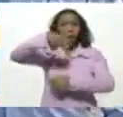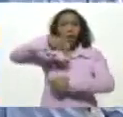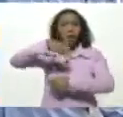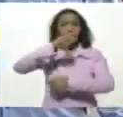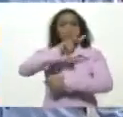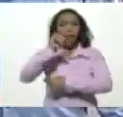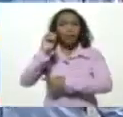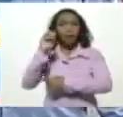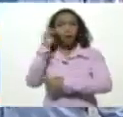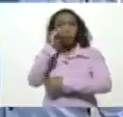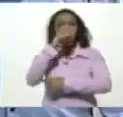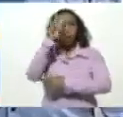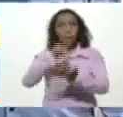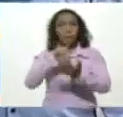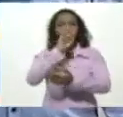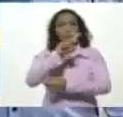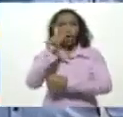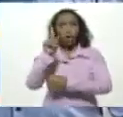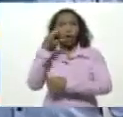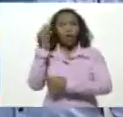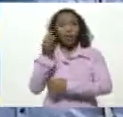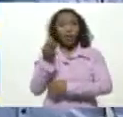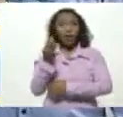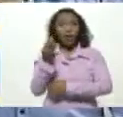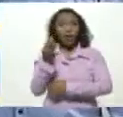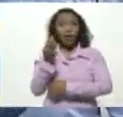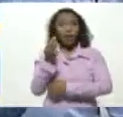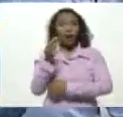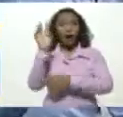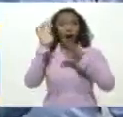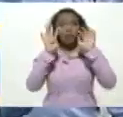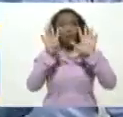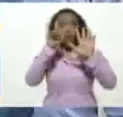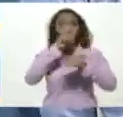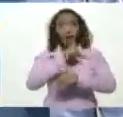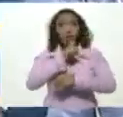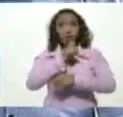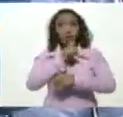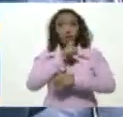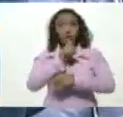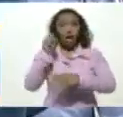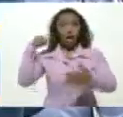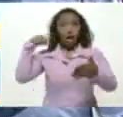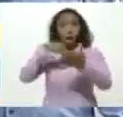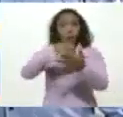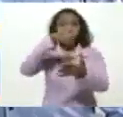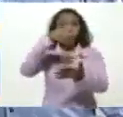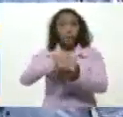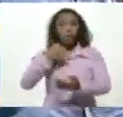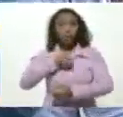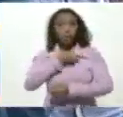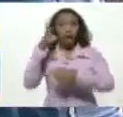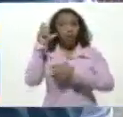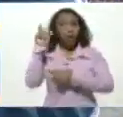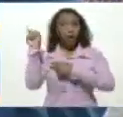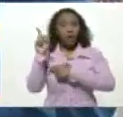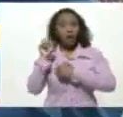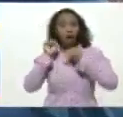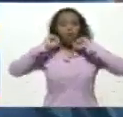20 de octubre de 2021, ¿verdad? A 9 años del golpe de timón, vamos a escuchar este